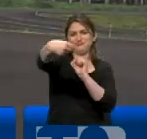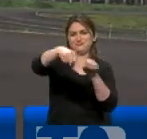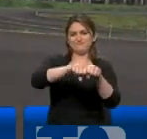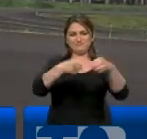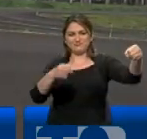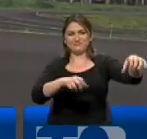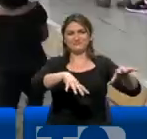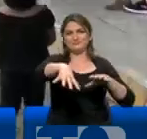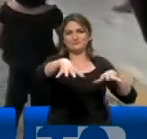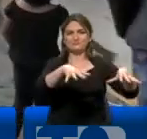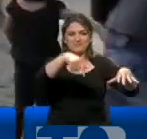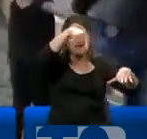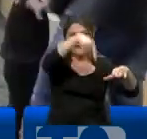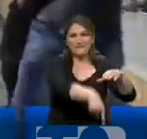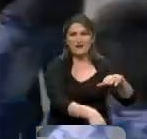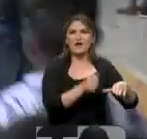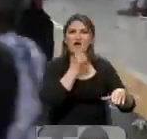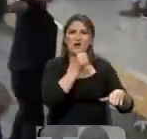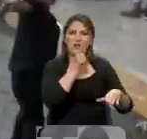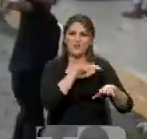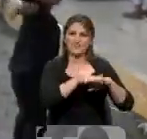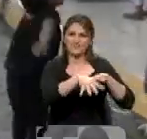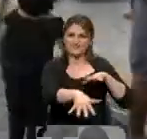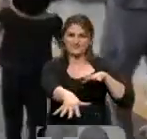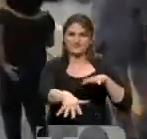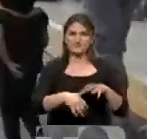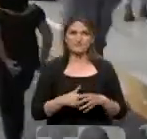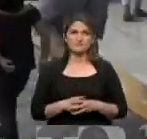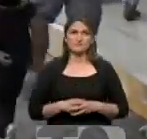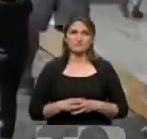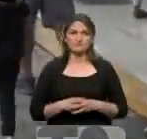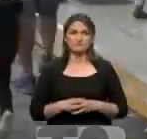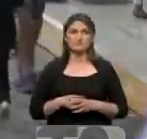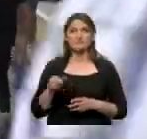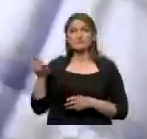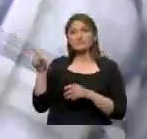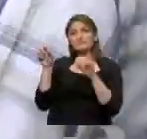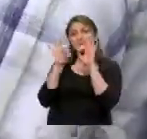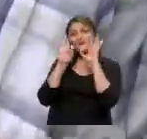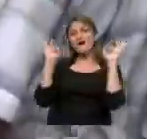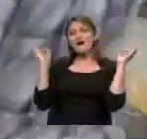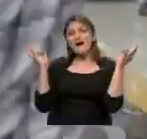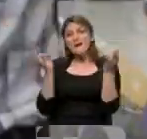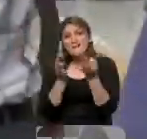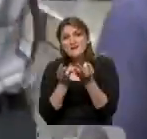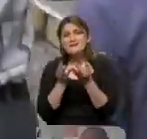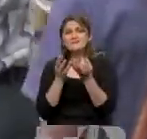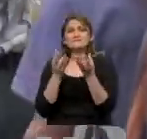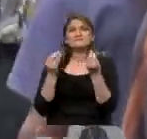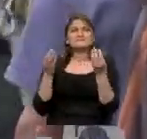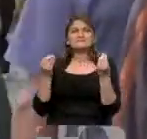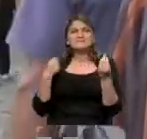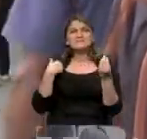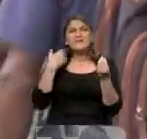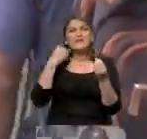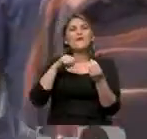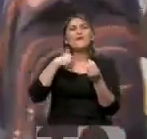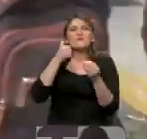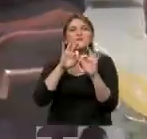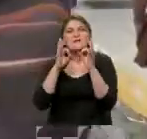despedazada y sumergida. Ante estas versiones, familiares del piloto Carlos Montenegro y los dos pasajeros aún